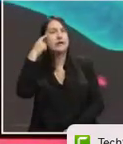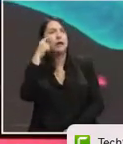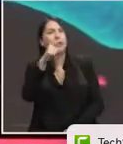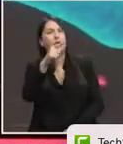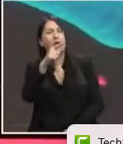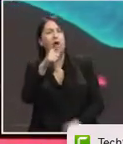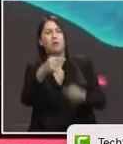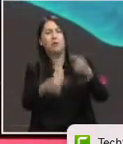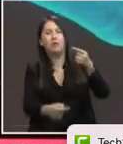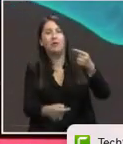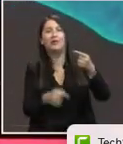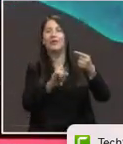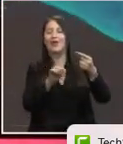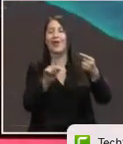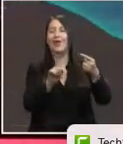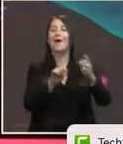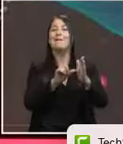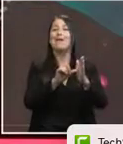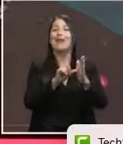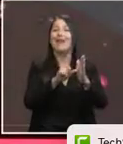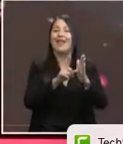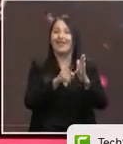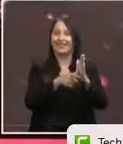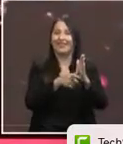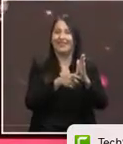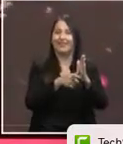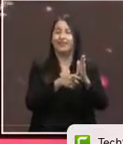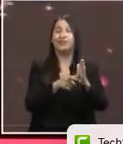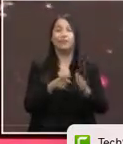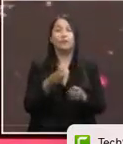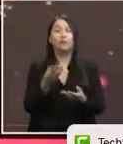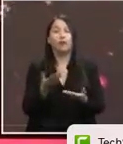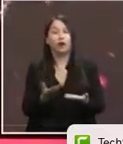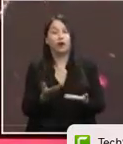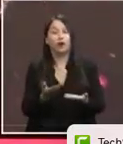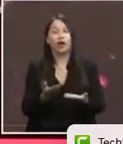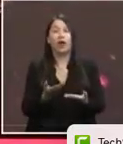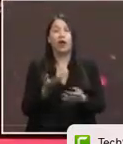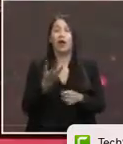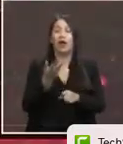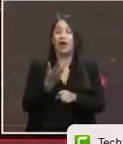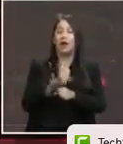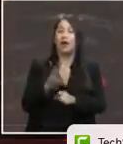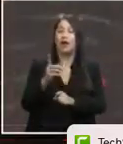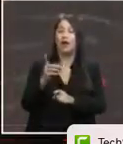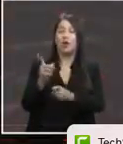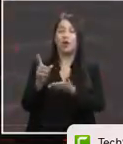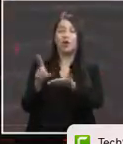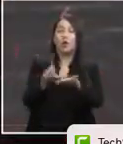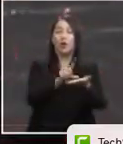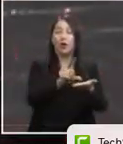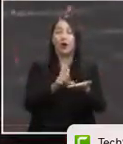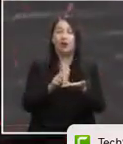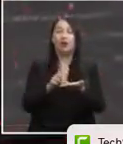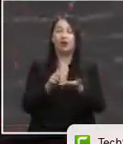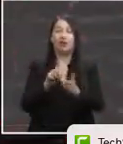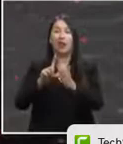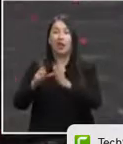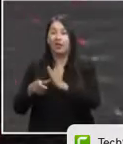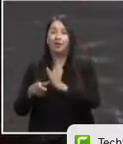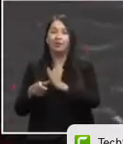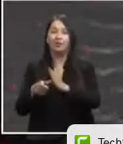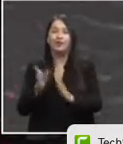y la verdad es que llegaba más lenta. Bueno, hay muchos lugares en que ni siquiera llega lenta, simplemente no